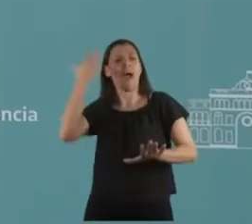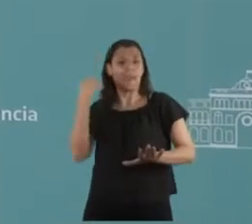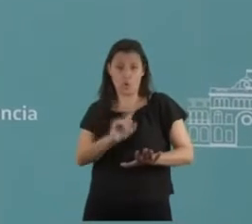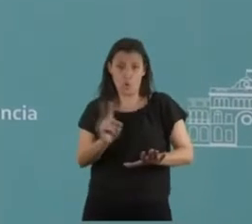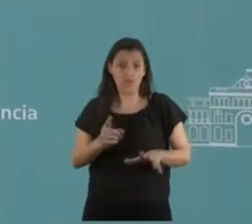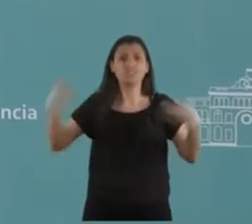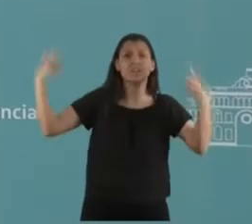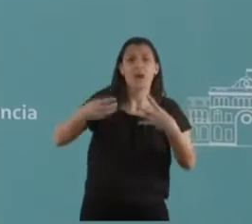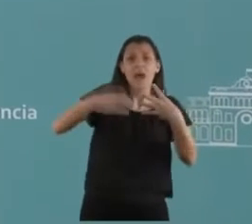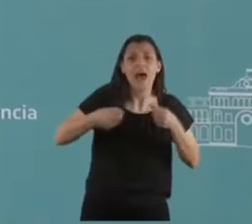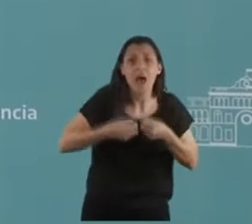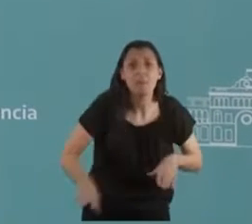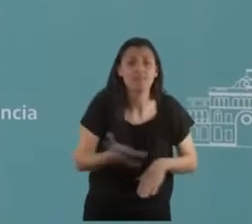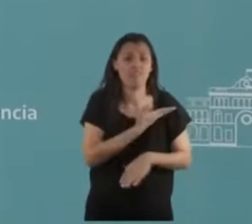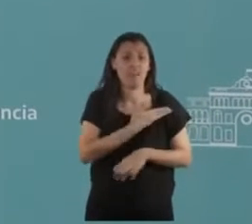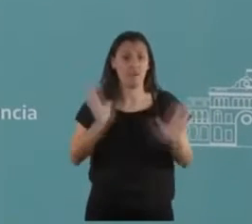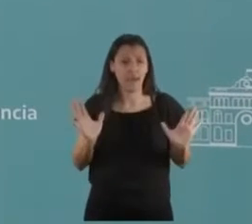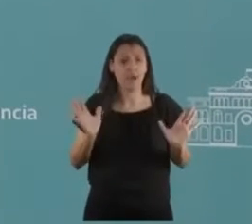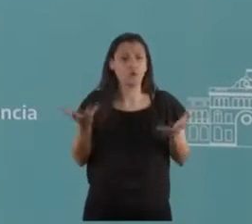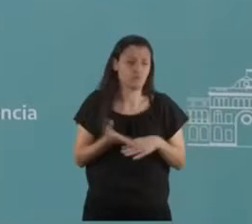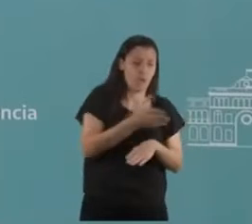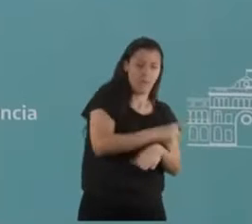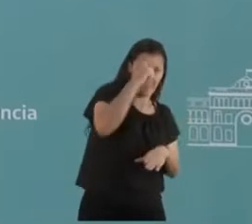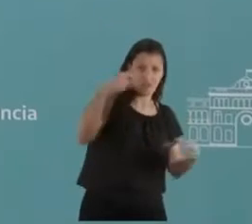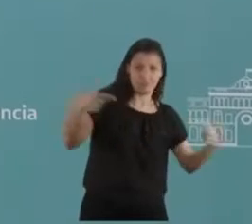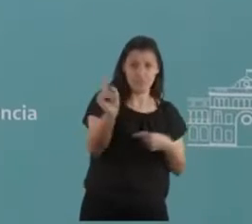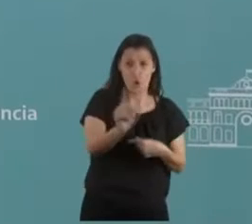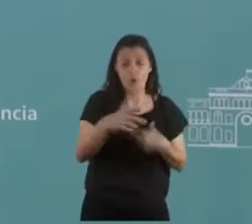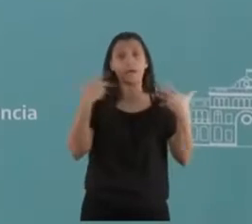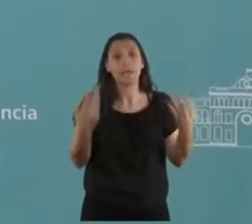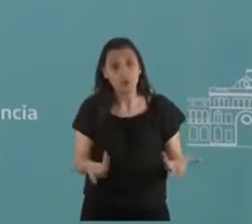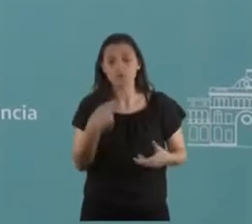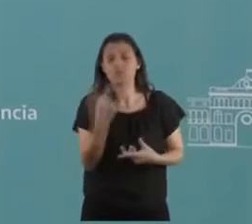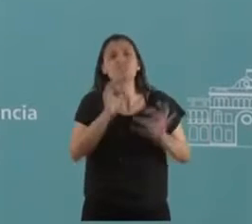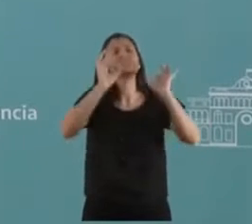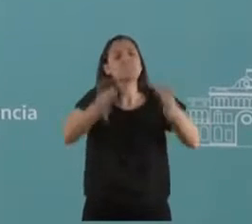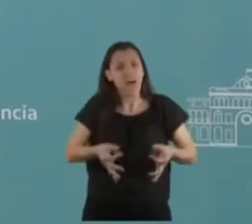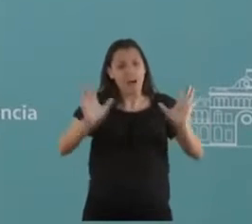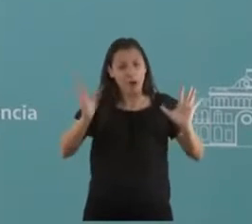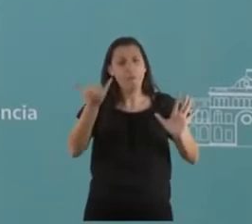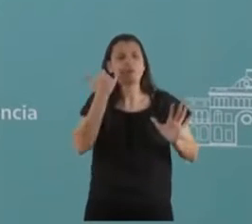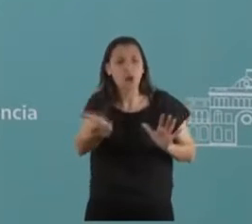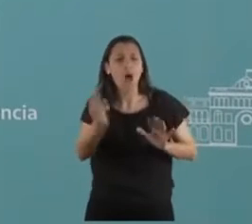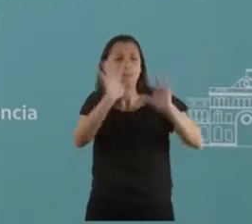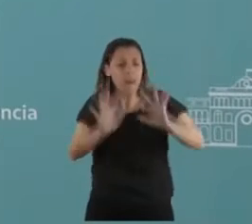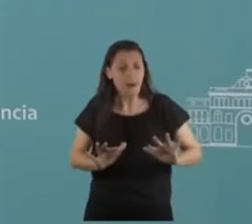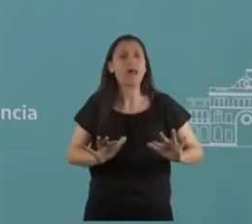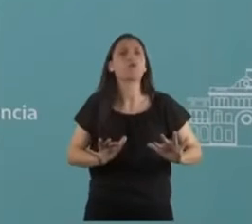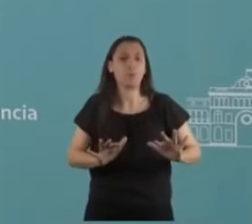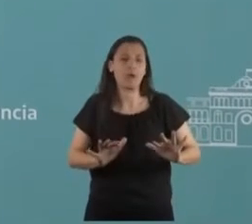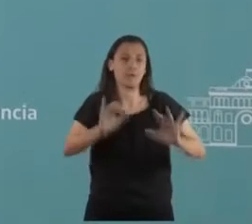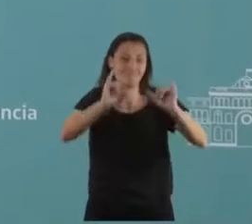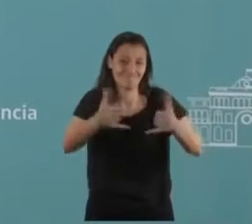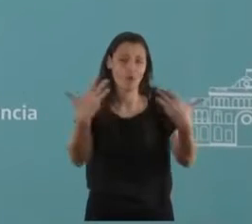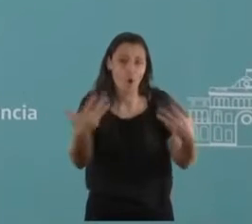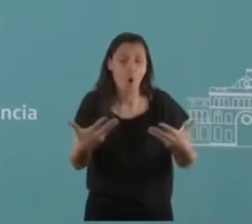a finales de febrero y la provisión de combustible estaba prevista y está prevista, y sí, lo que surgió es que